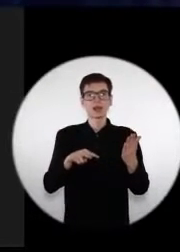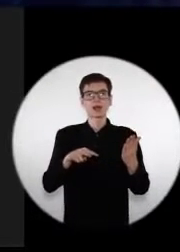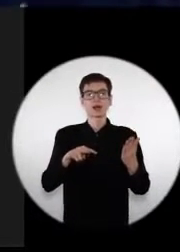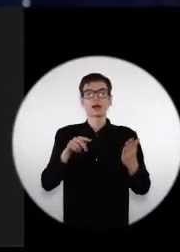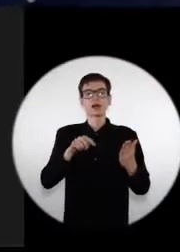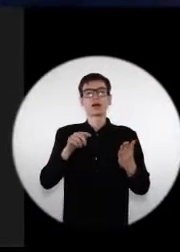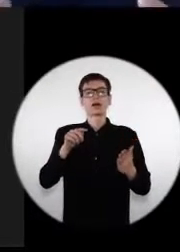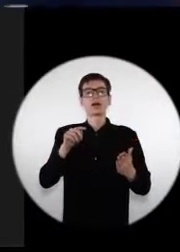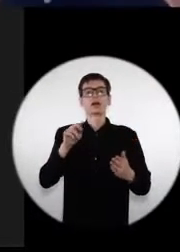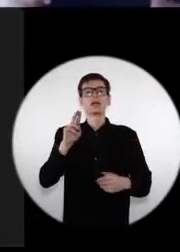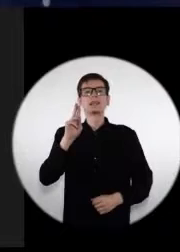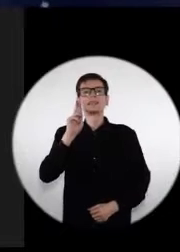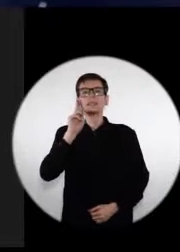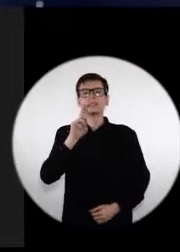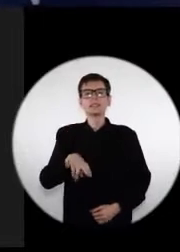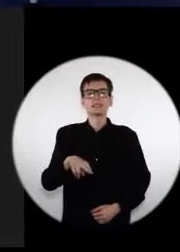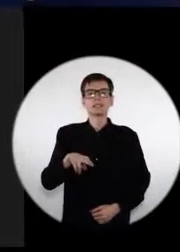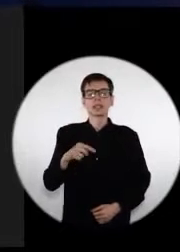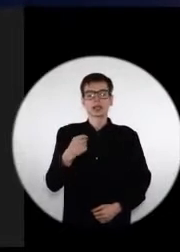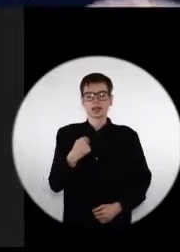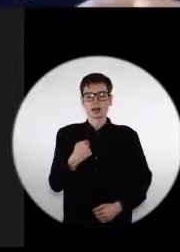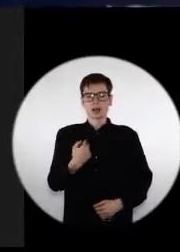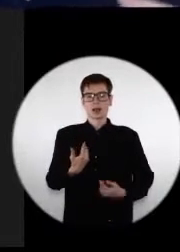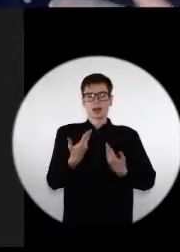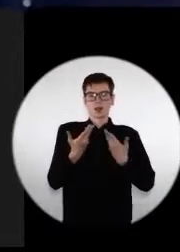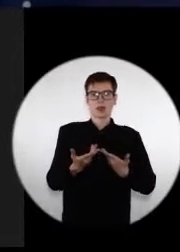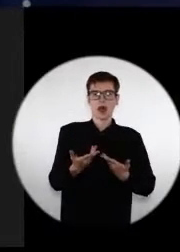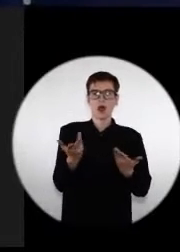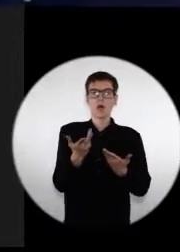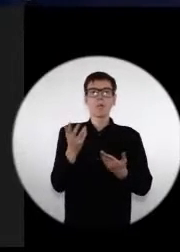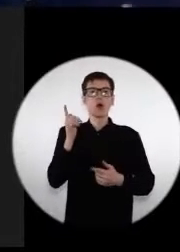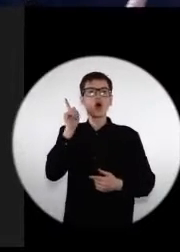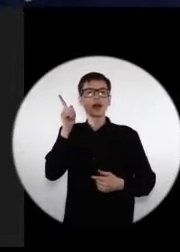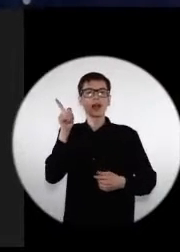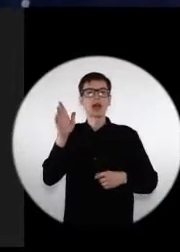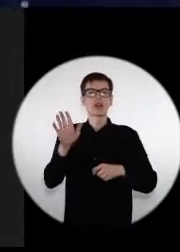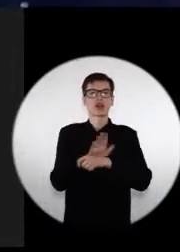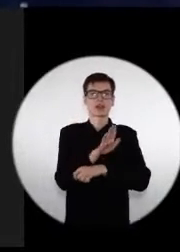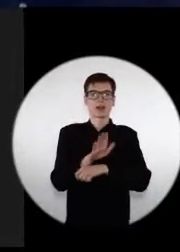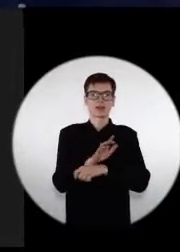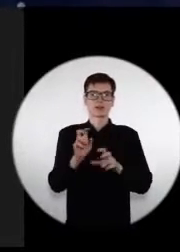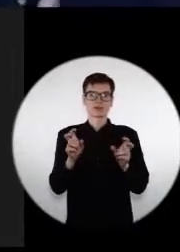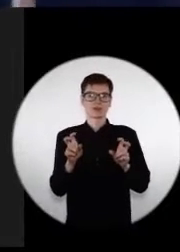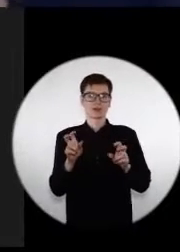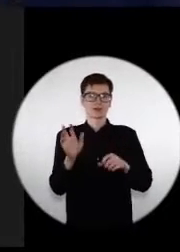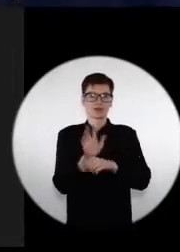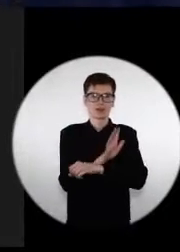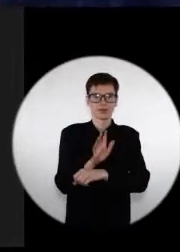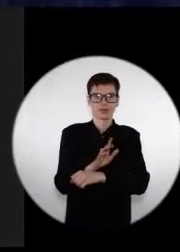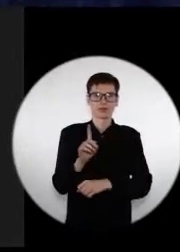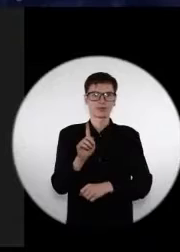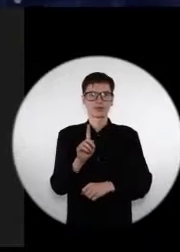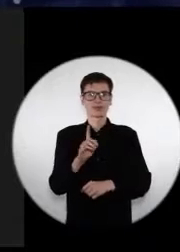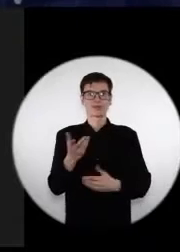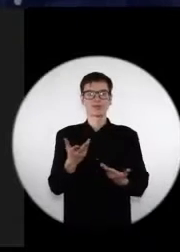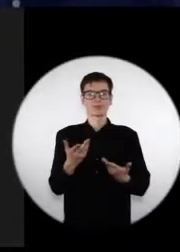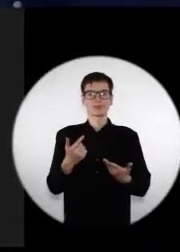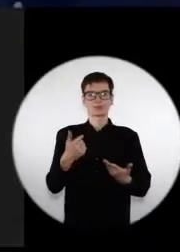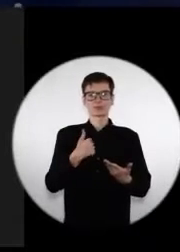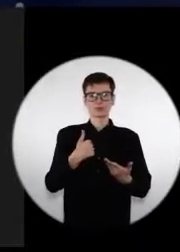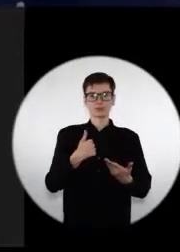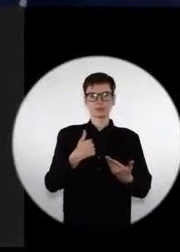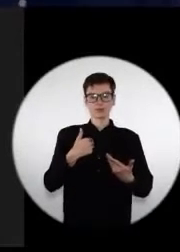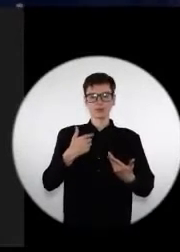libros como esto es leer con un poco de ánimo sino nada sin